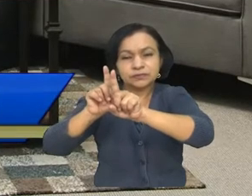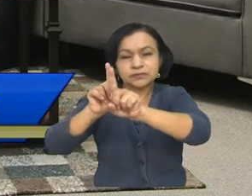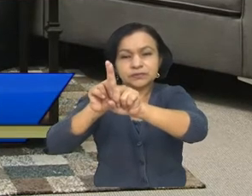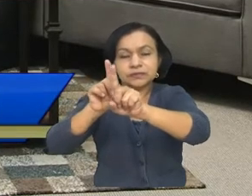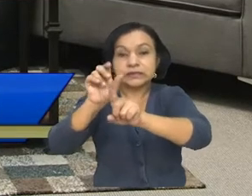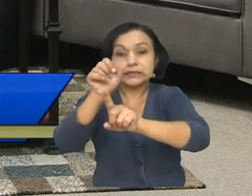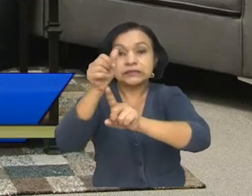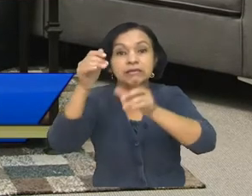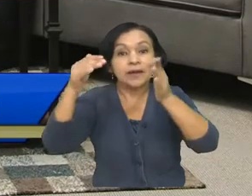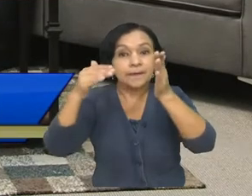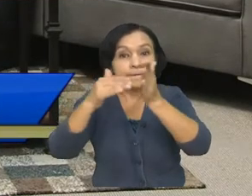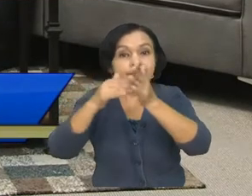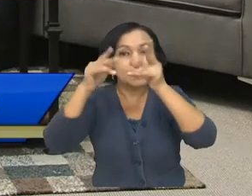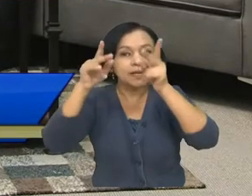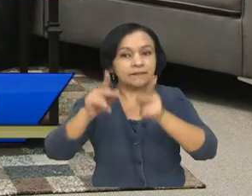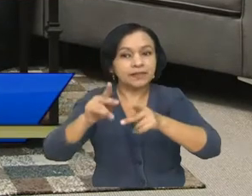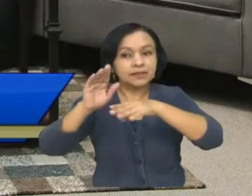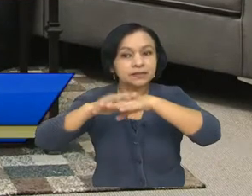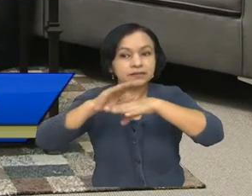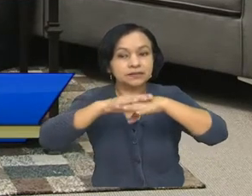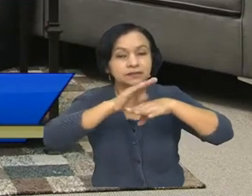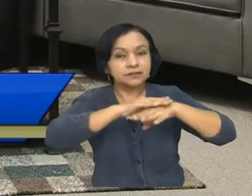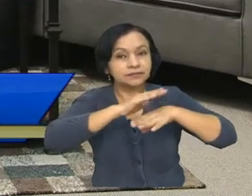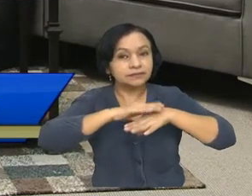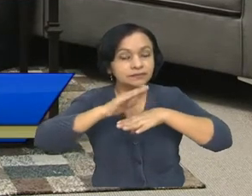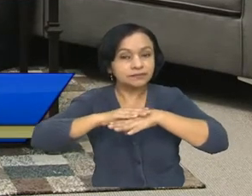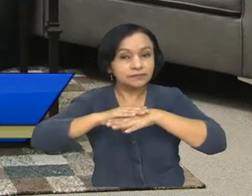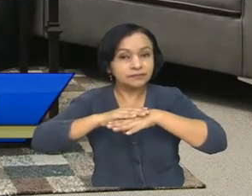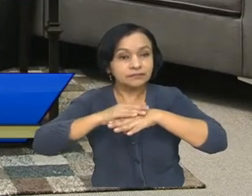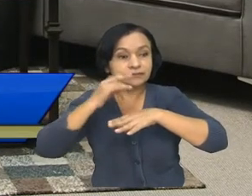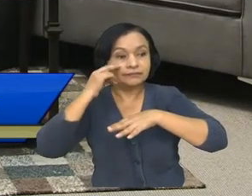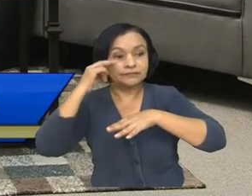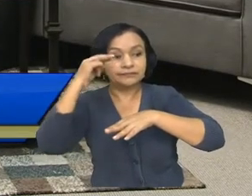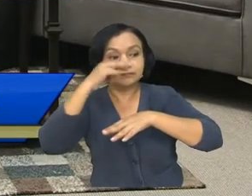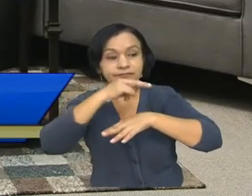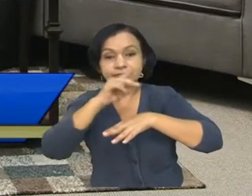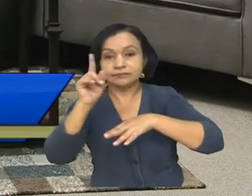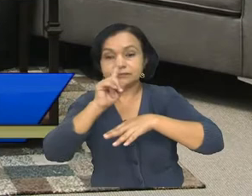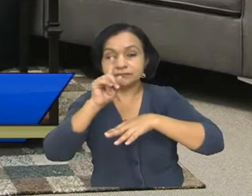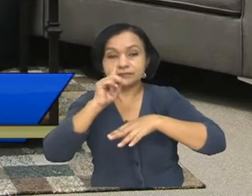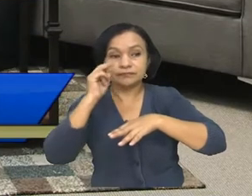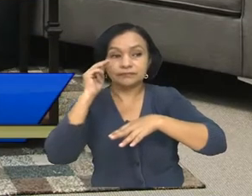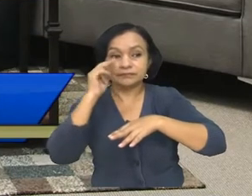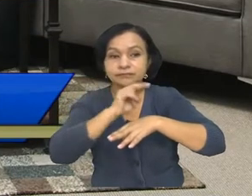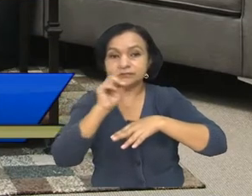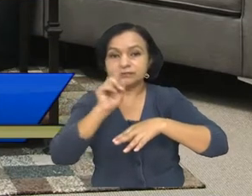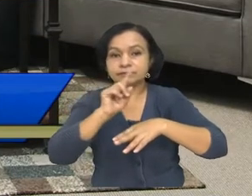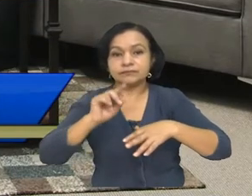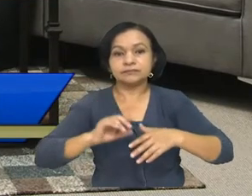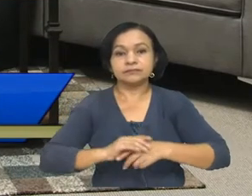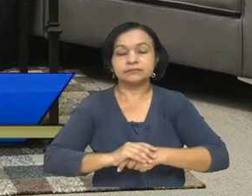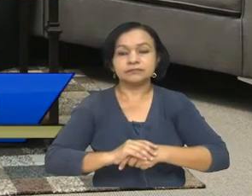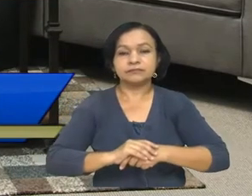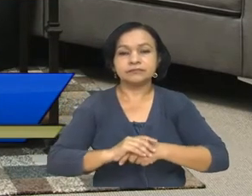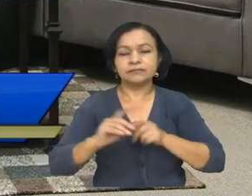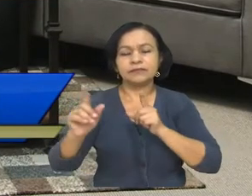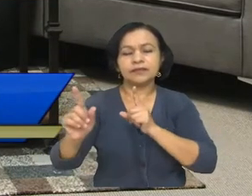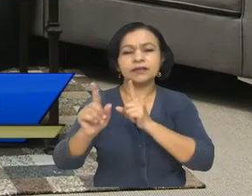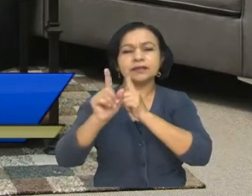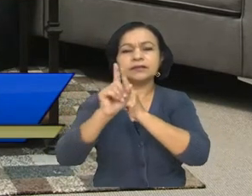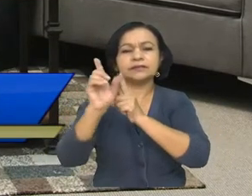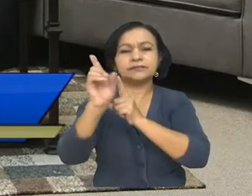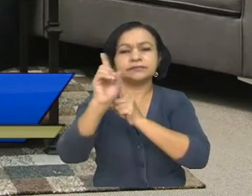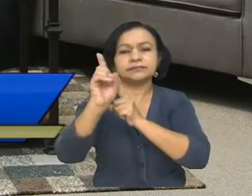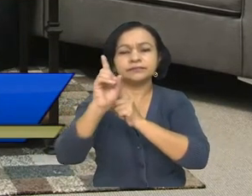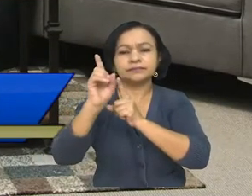6,000 personas. Sí. O sea, y no nos detectaron. Realmente no nos detectaron. Nos detectaron justamente cuando